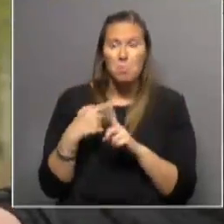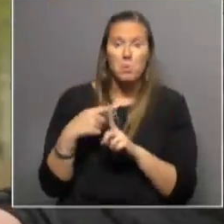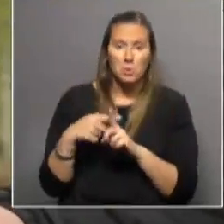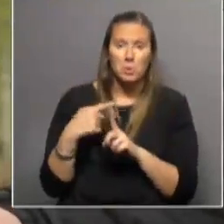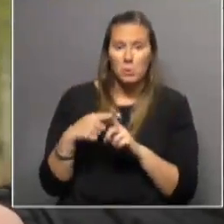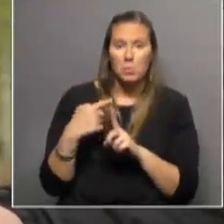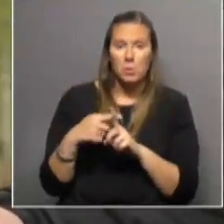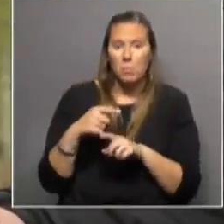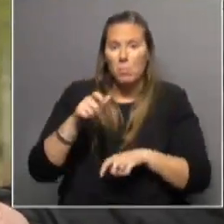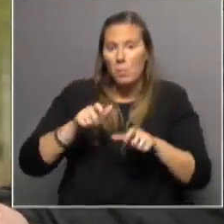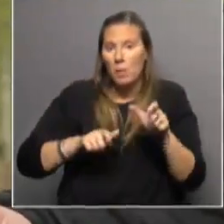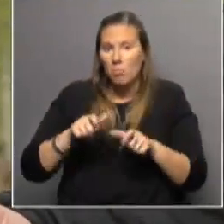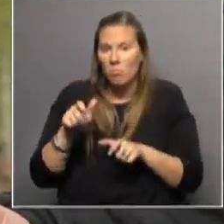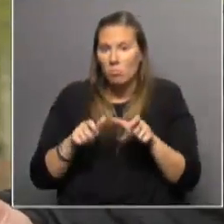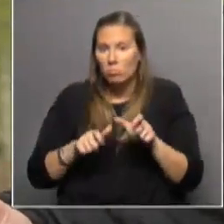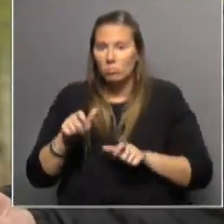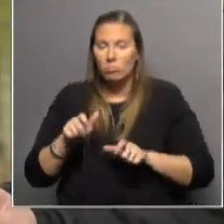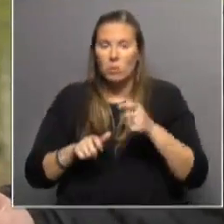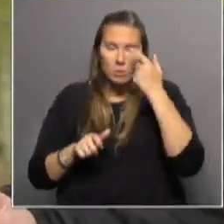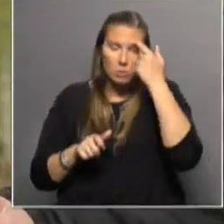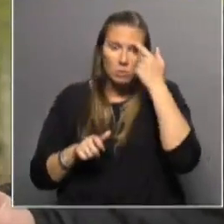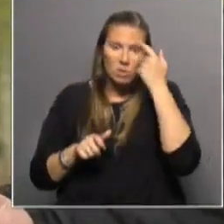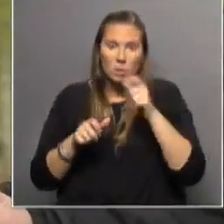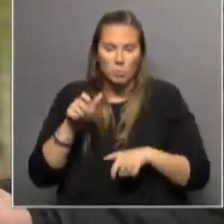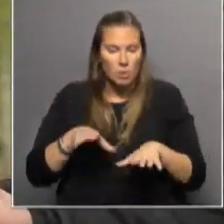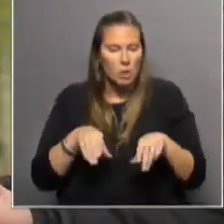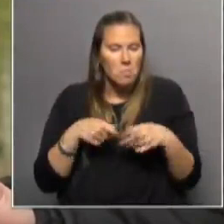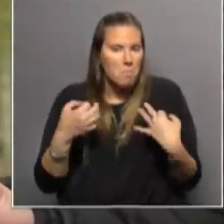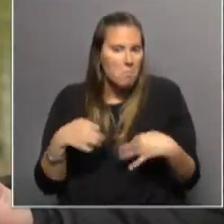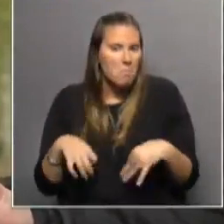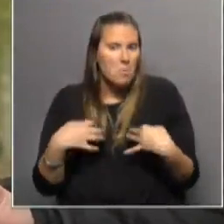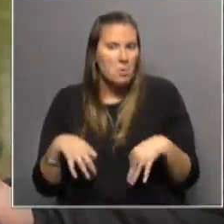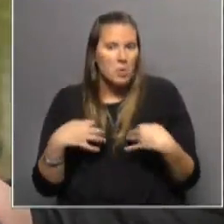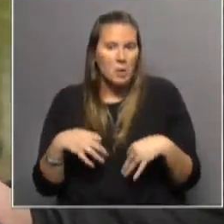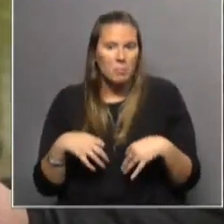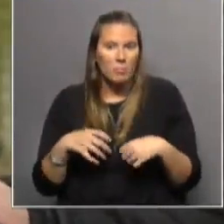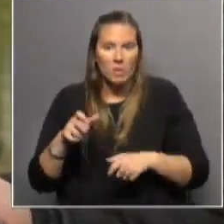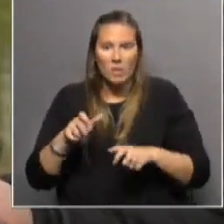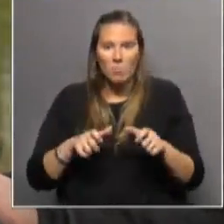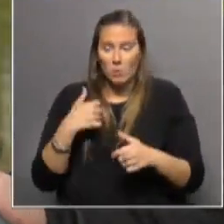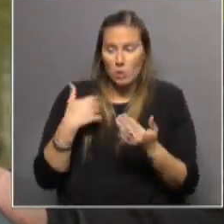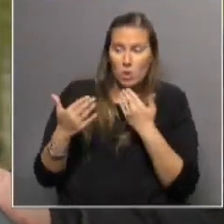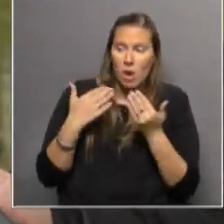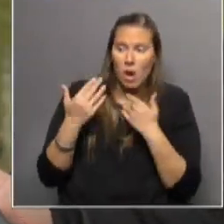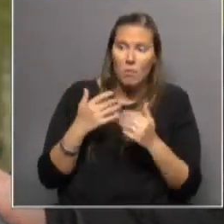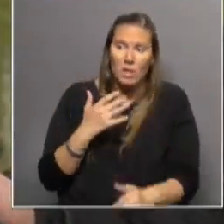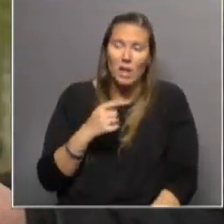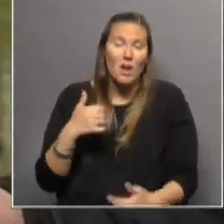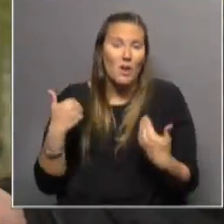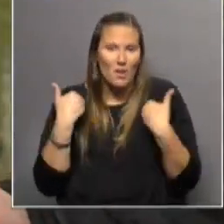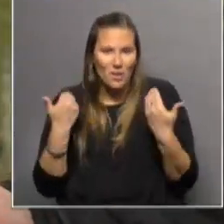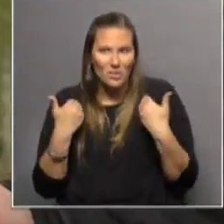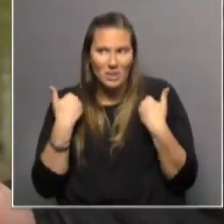todo. La gente lo recibió muy bien la apertura. Las personas que yo hablé estaban encantadas con